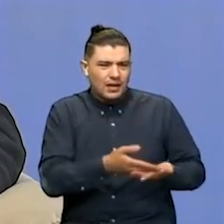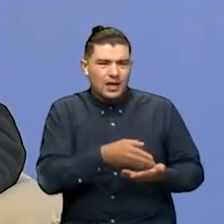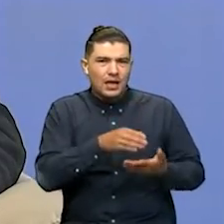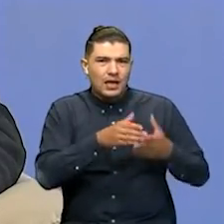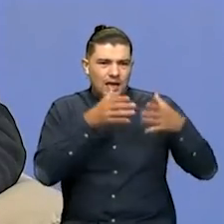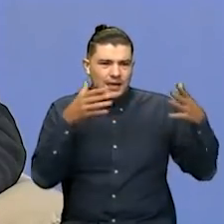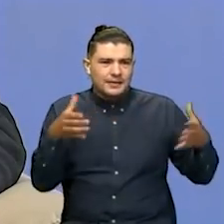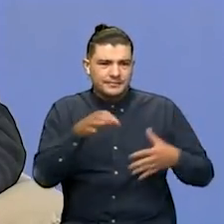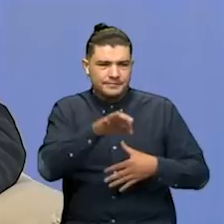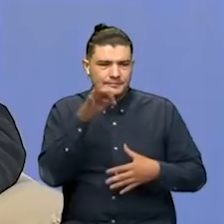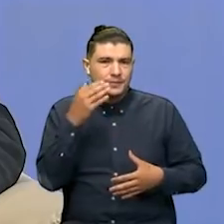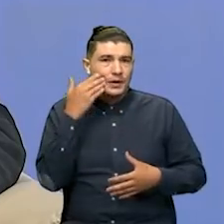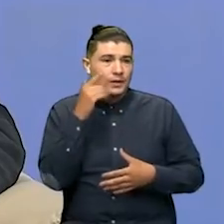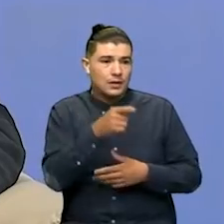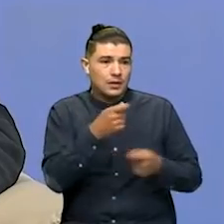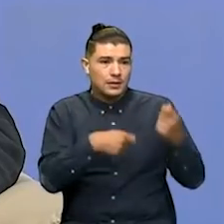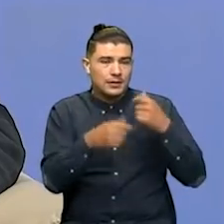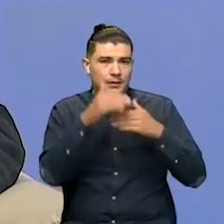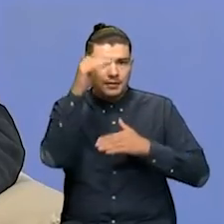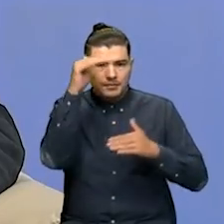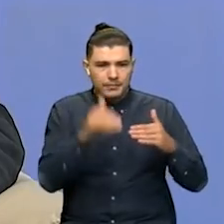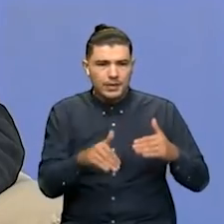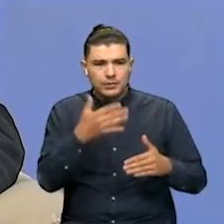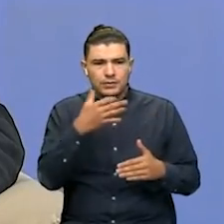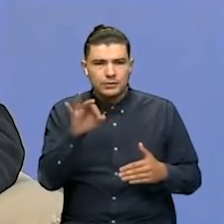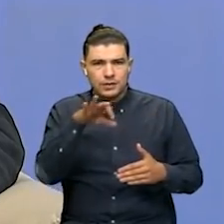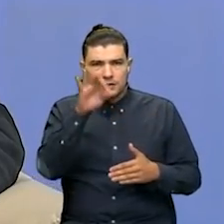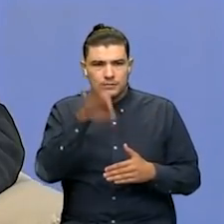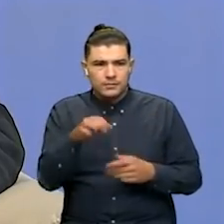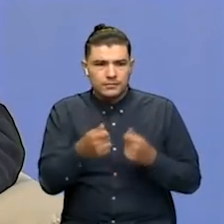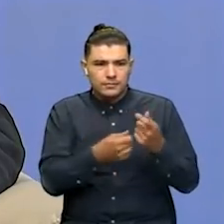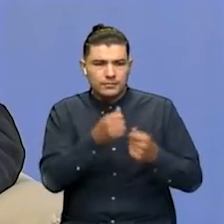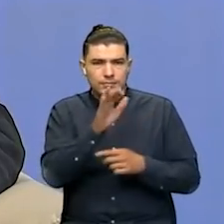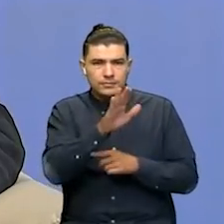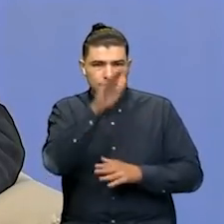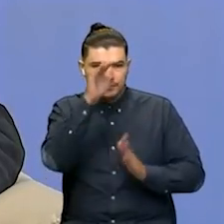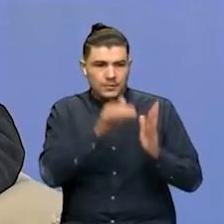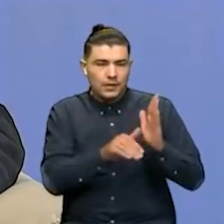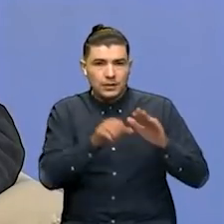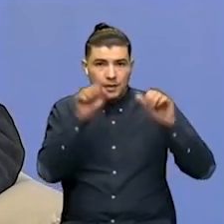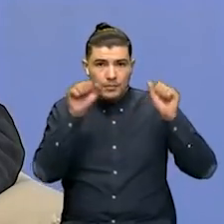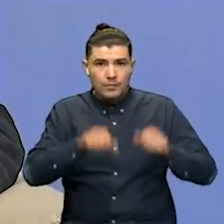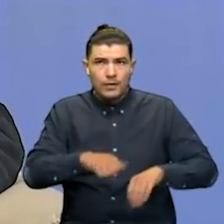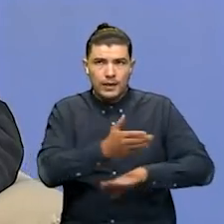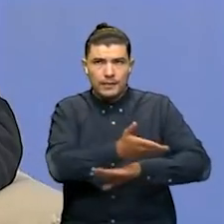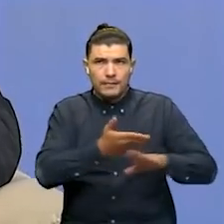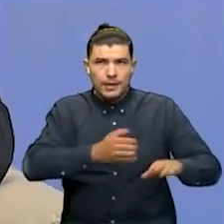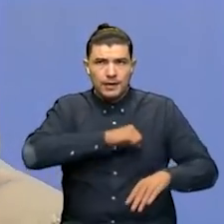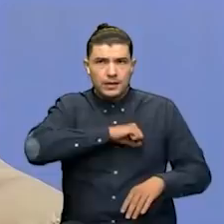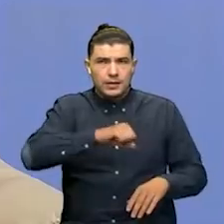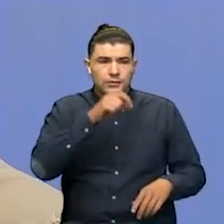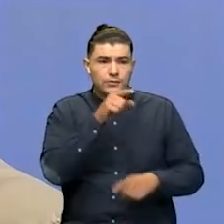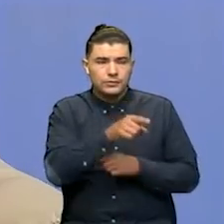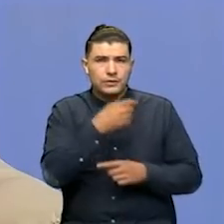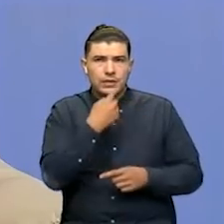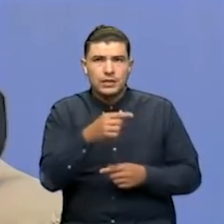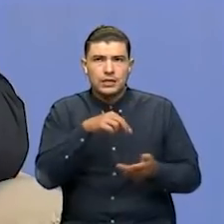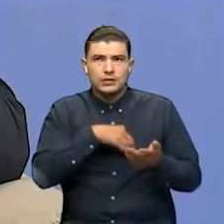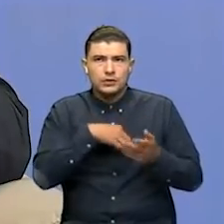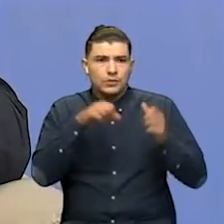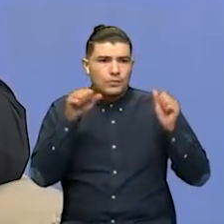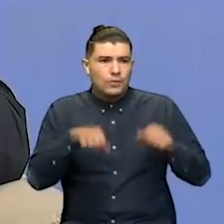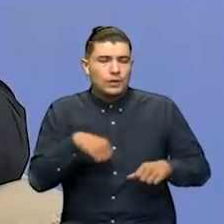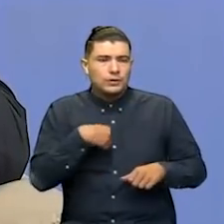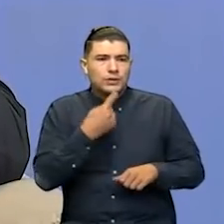enorme? Cuando se vende un bien por menos del 50% del valor comercial, se puede reclamar y demás. Entonces no es que digamos lo pueda decir, no,